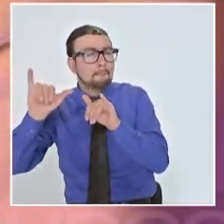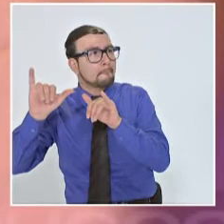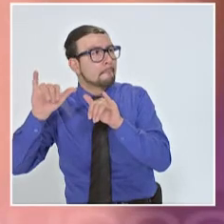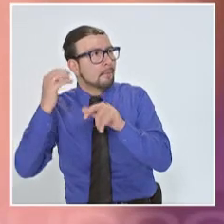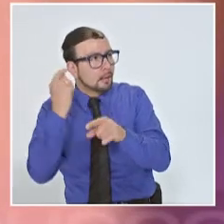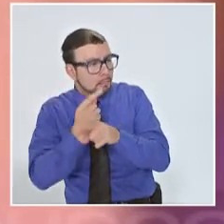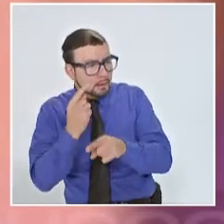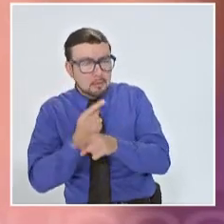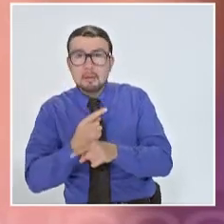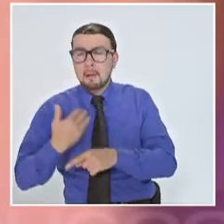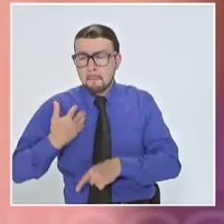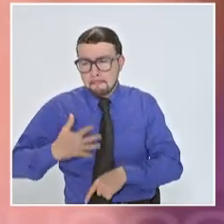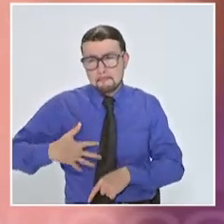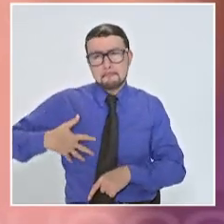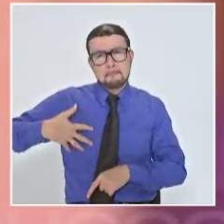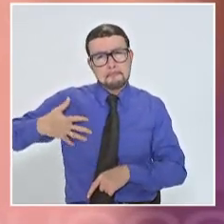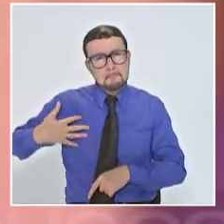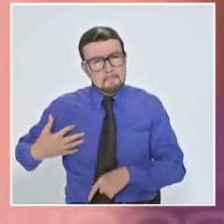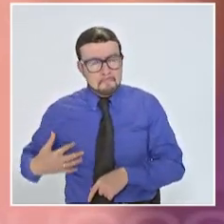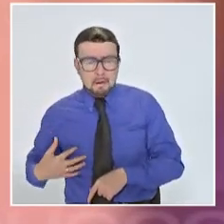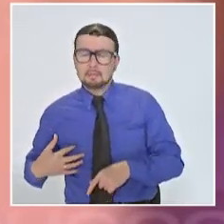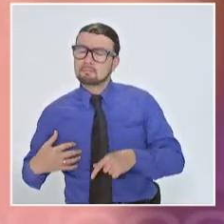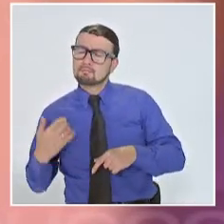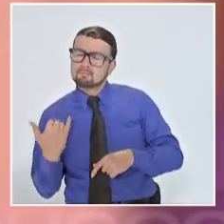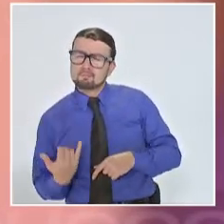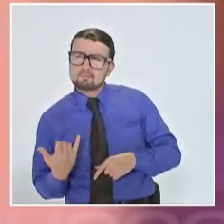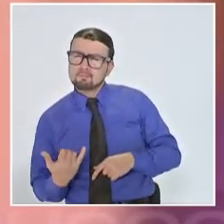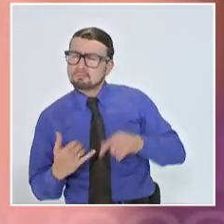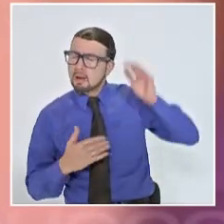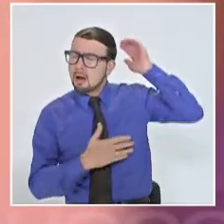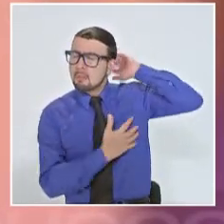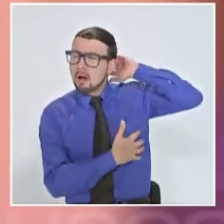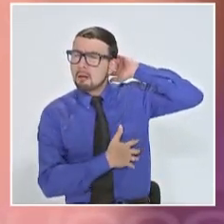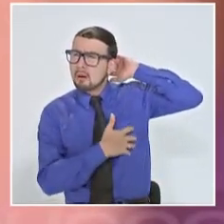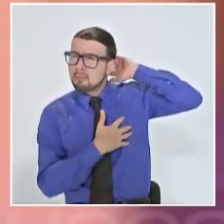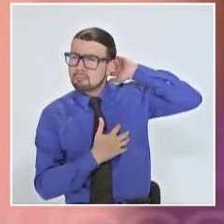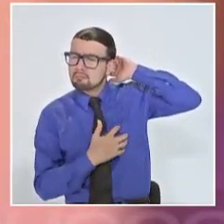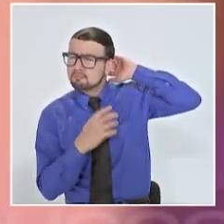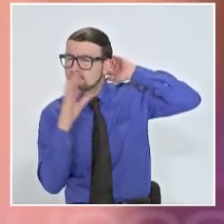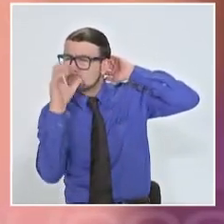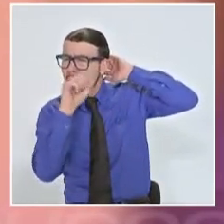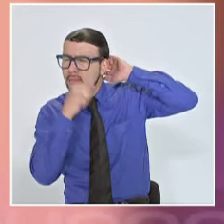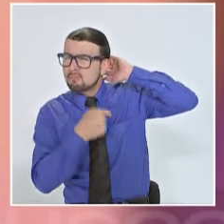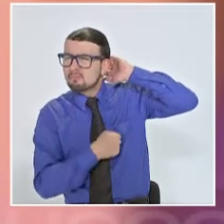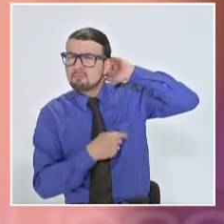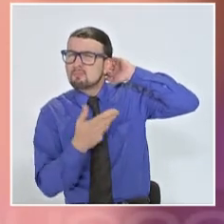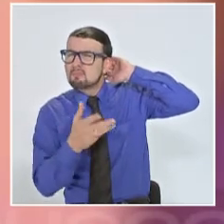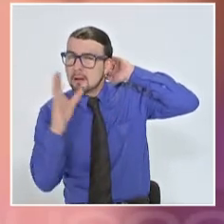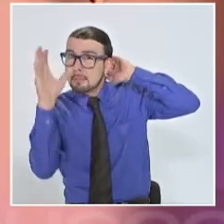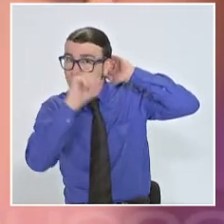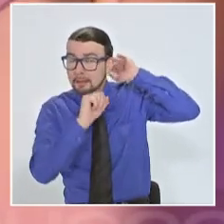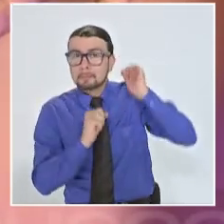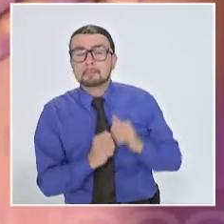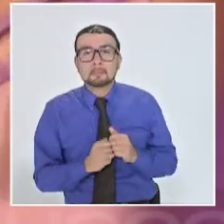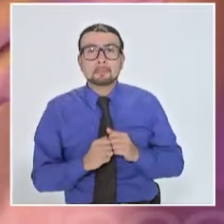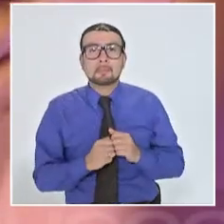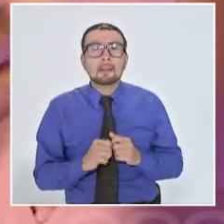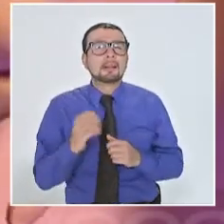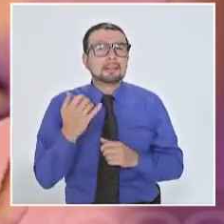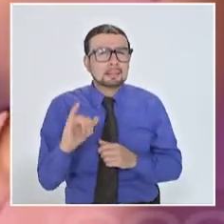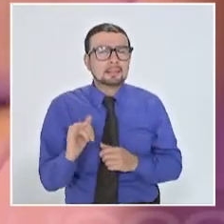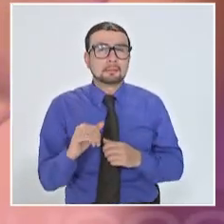sucesivos valorando toda la glándula mamaria. Nosotros hemos acolitado ya